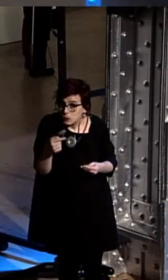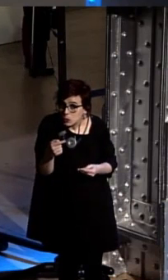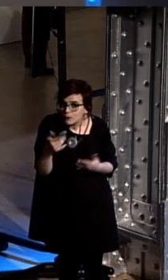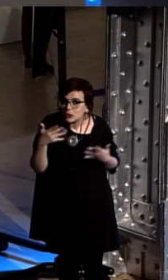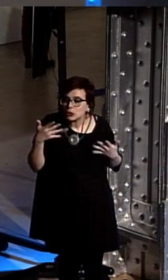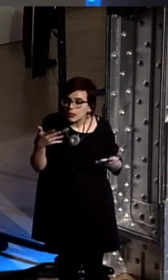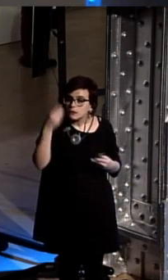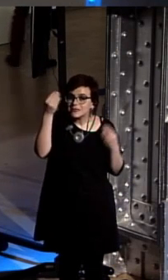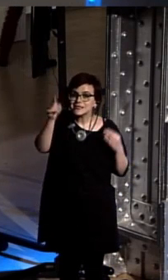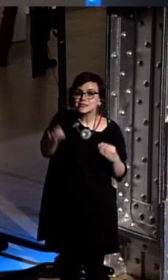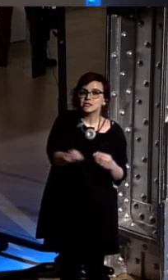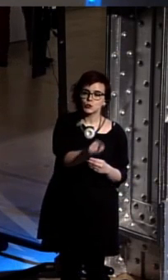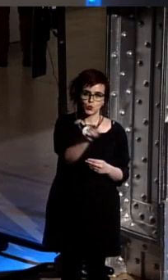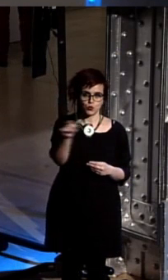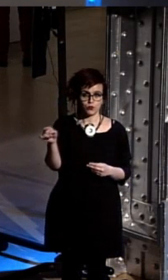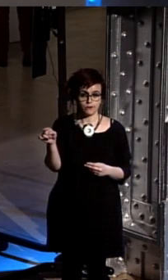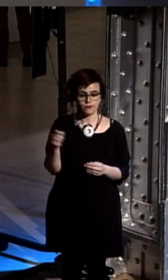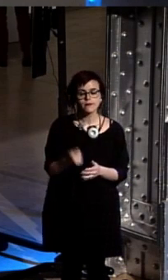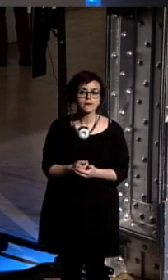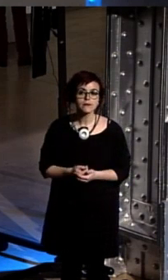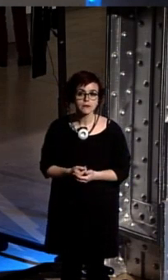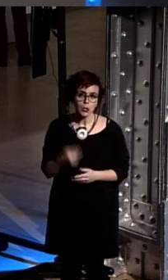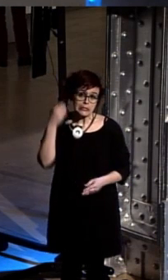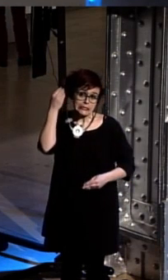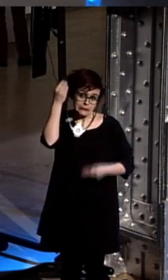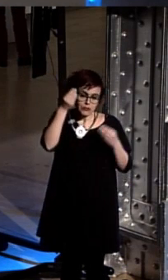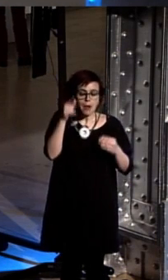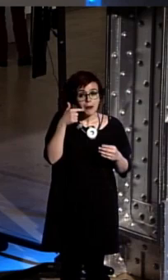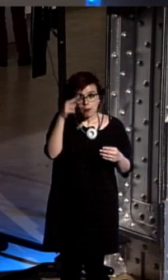es una preocupación válida.